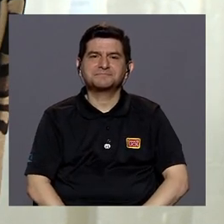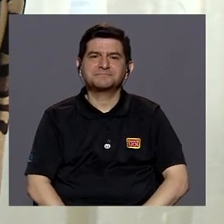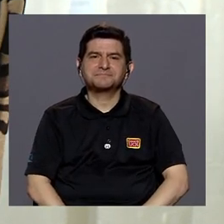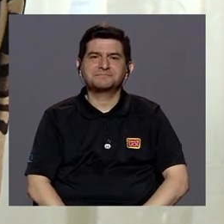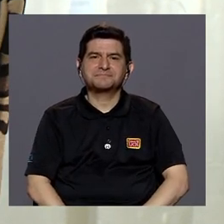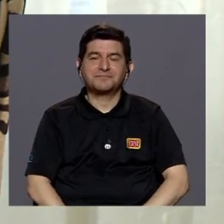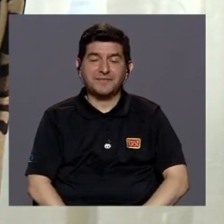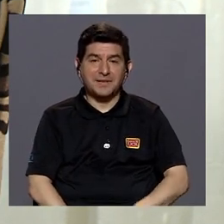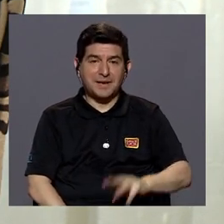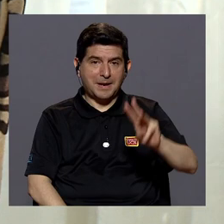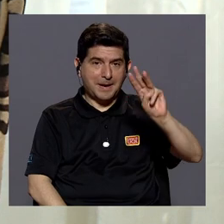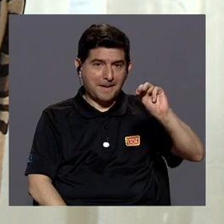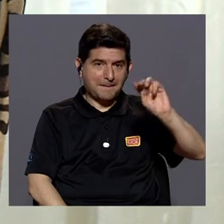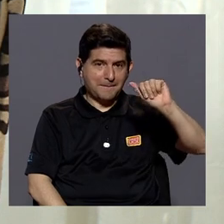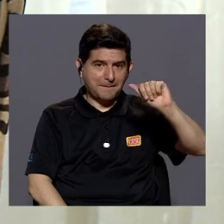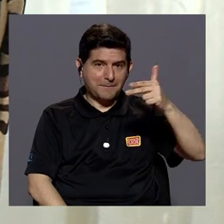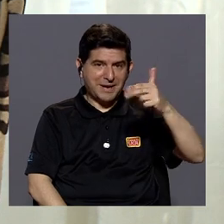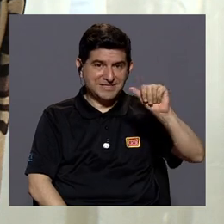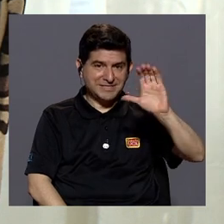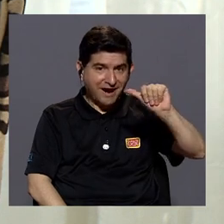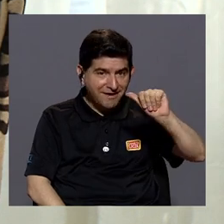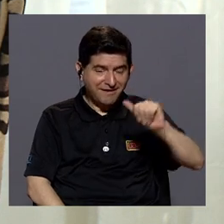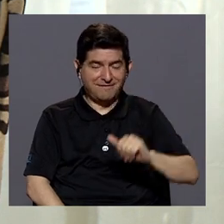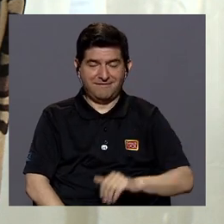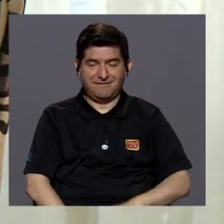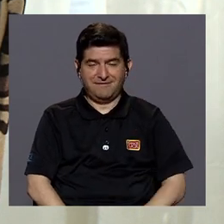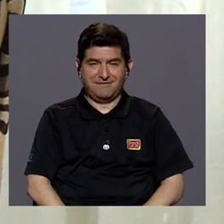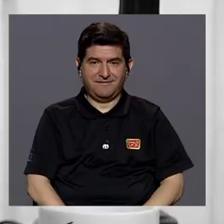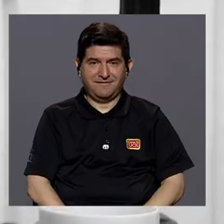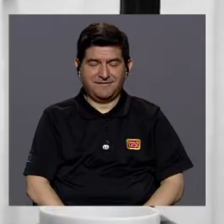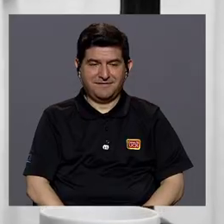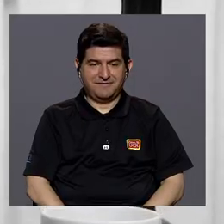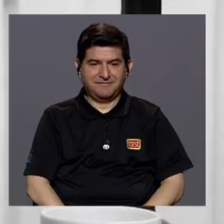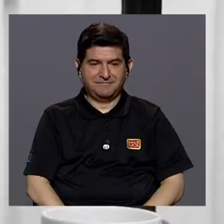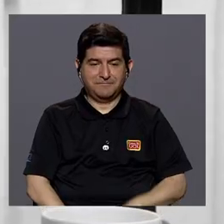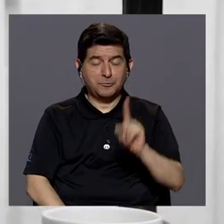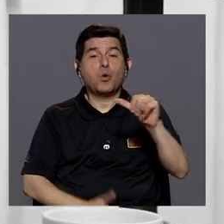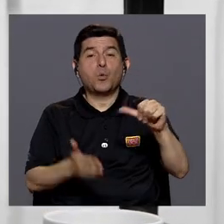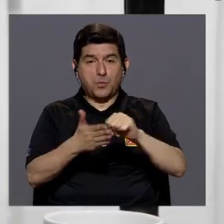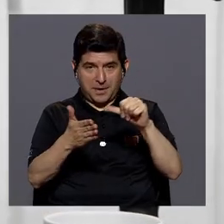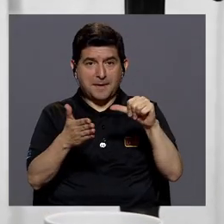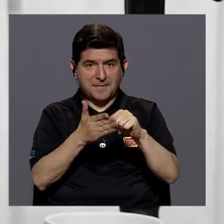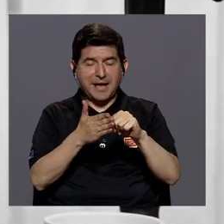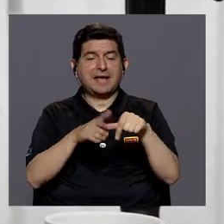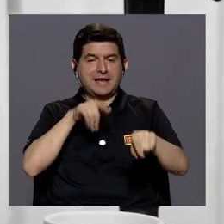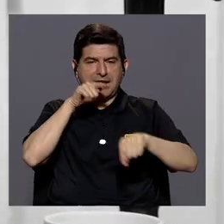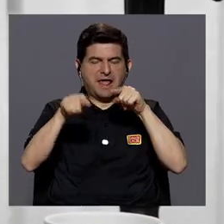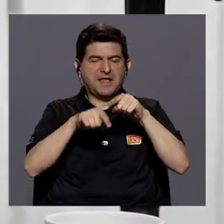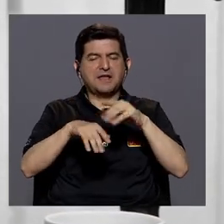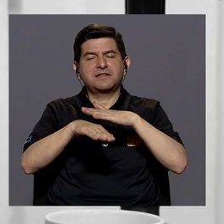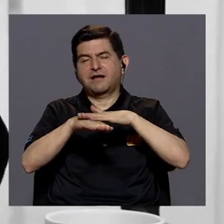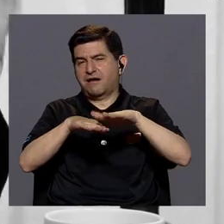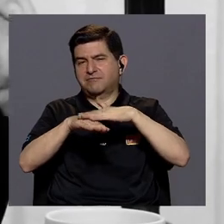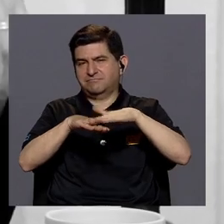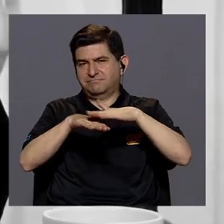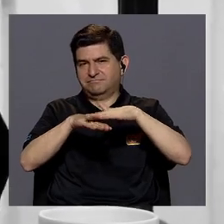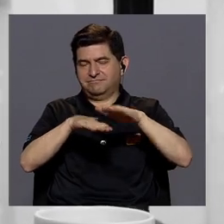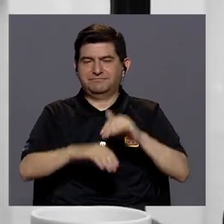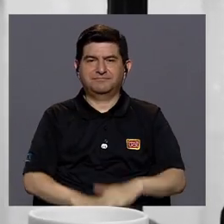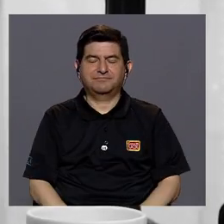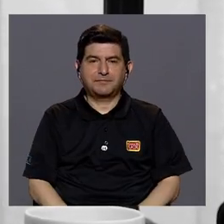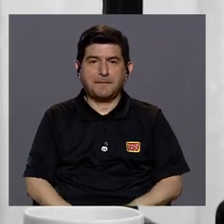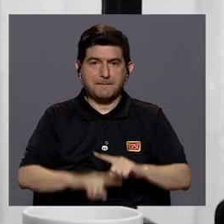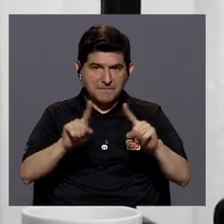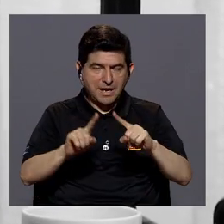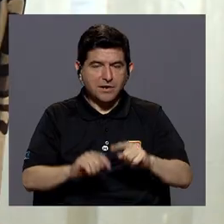La Machaca. La Machaca es una página de crítica ligera, pero de